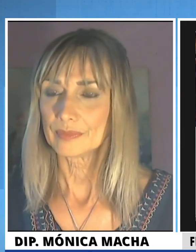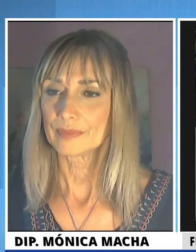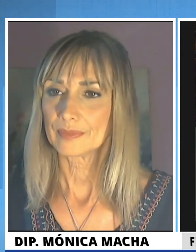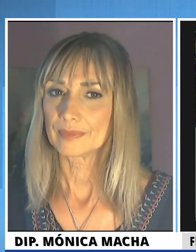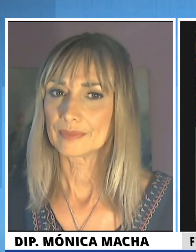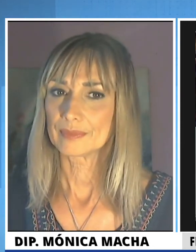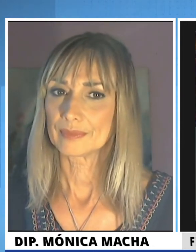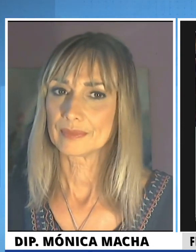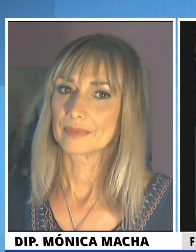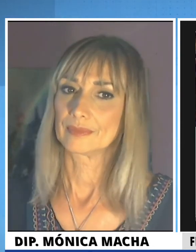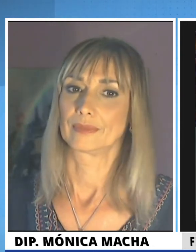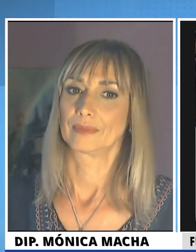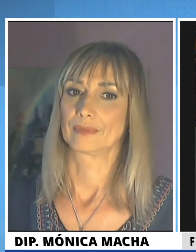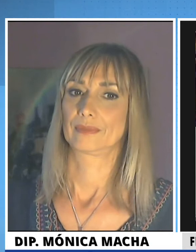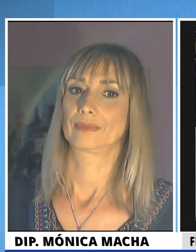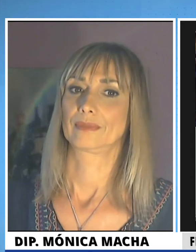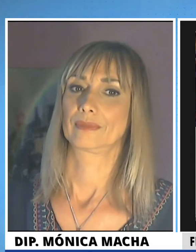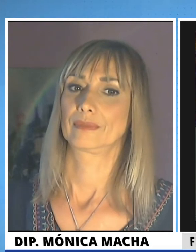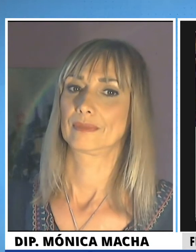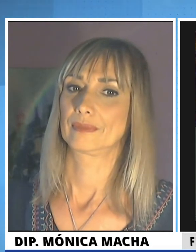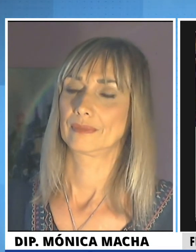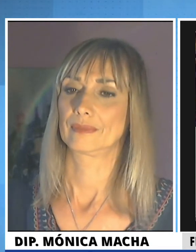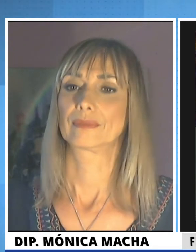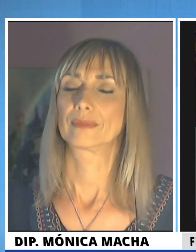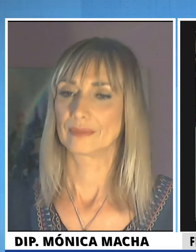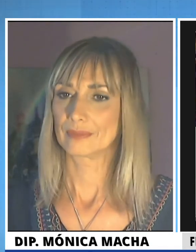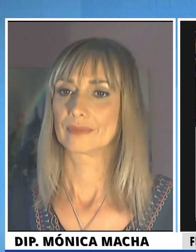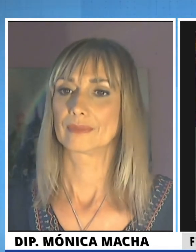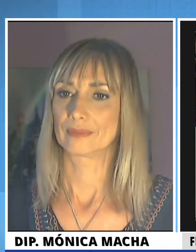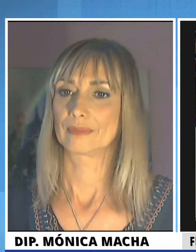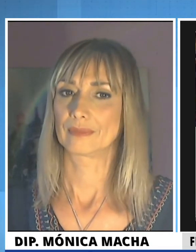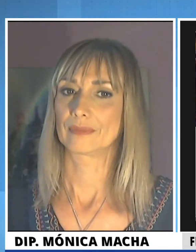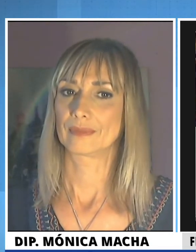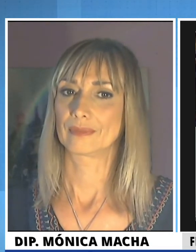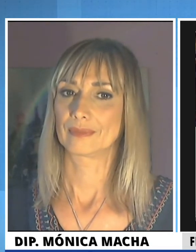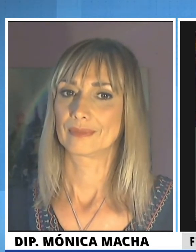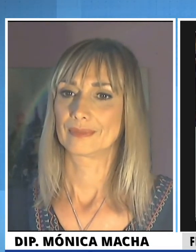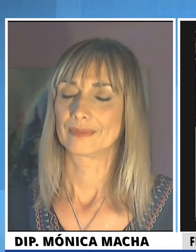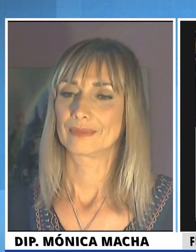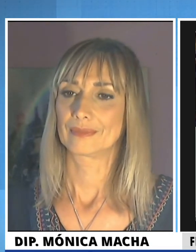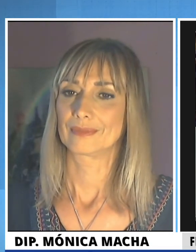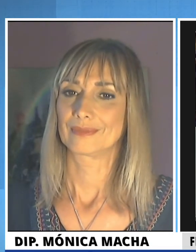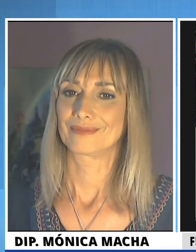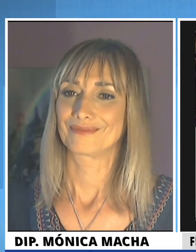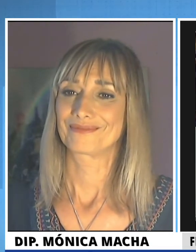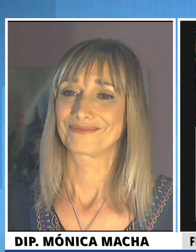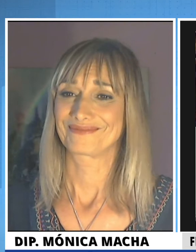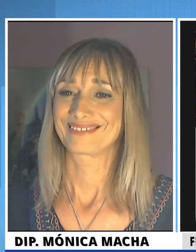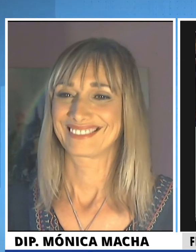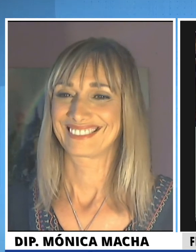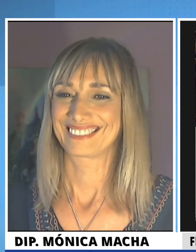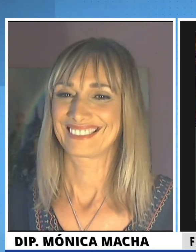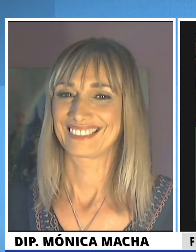muy como en alerta, cuando sale una situación enseguida, de hecho tenemos grupos de WhatsApp donde